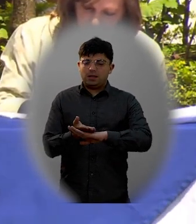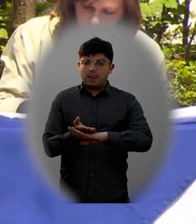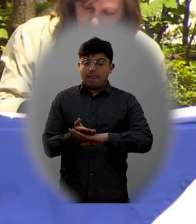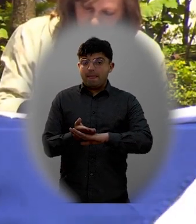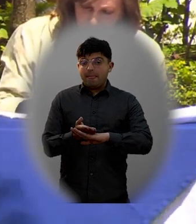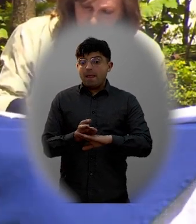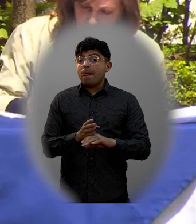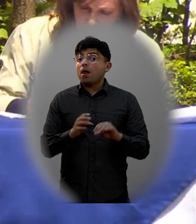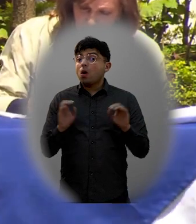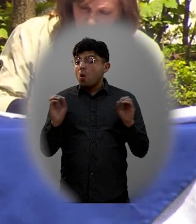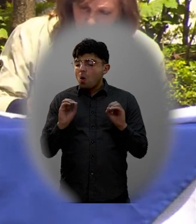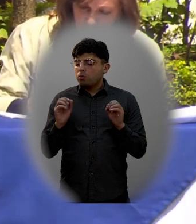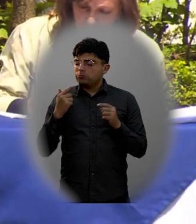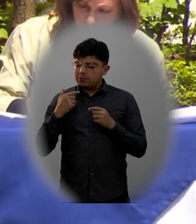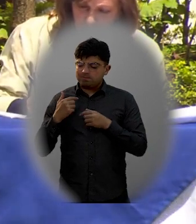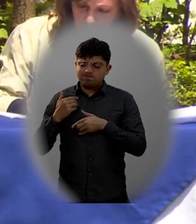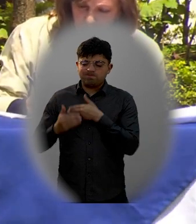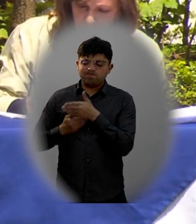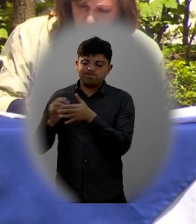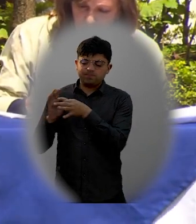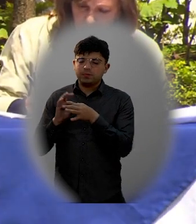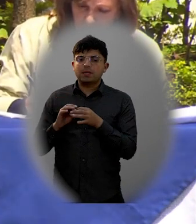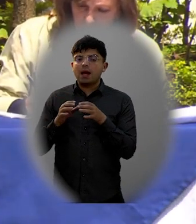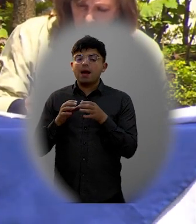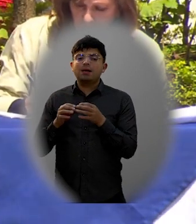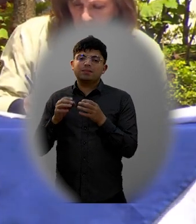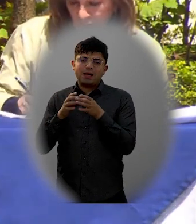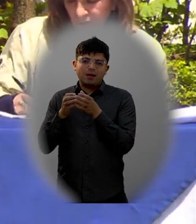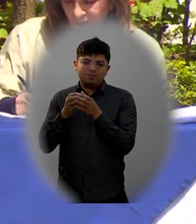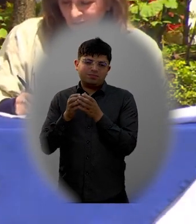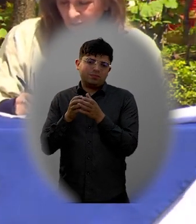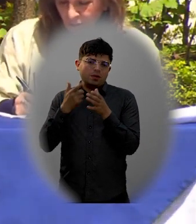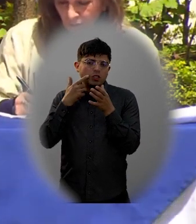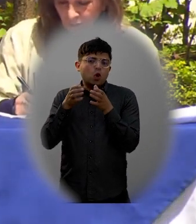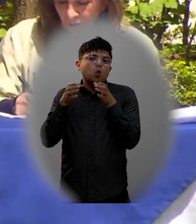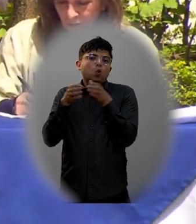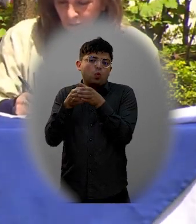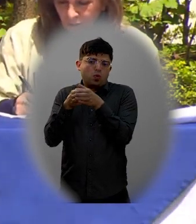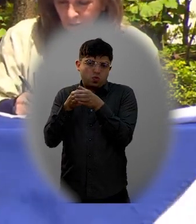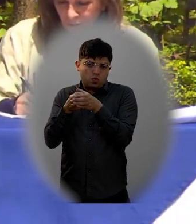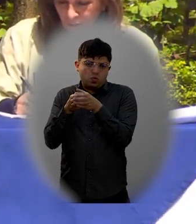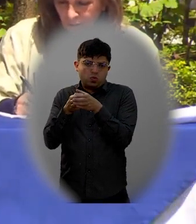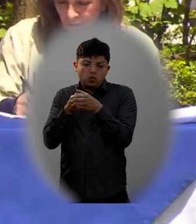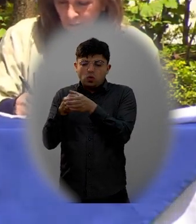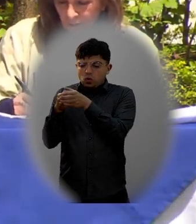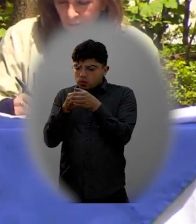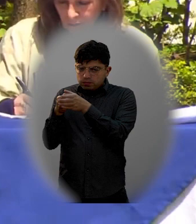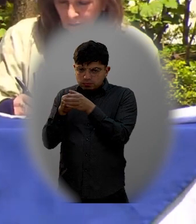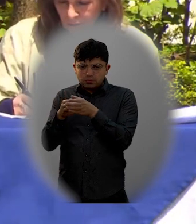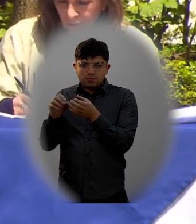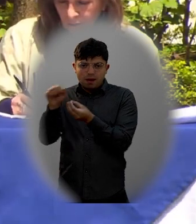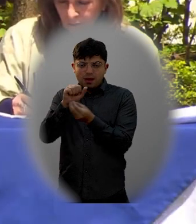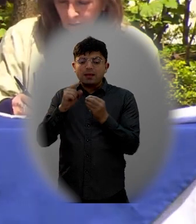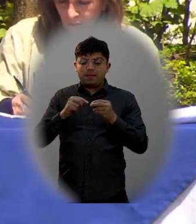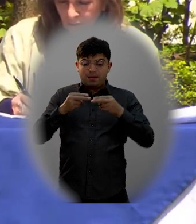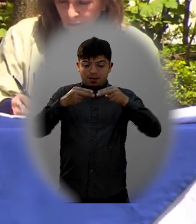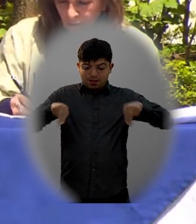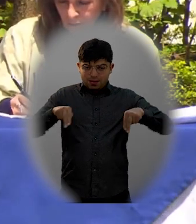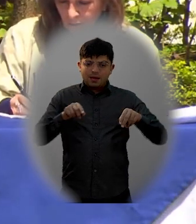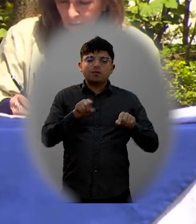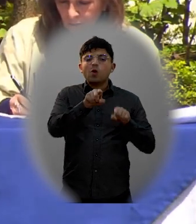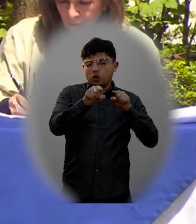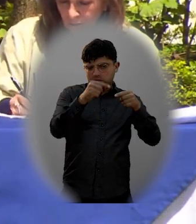o agencian desde las colectivas feministas de género y de disidencias sexogenéricas para construir una